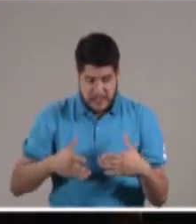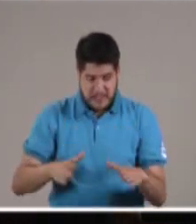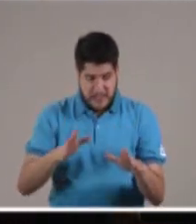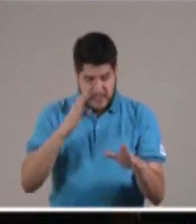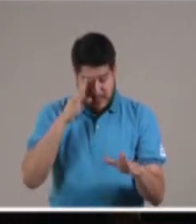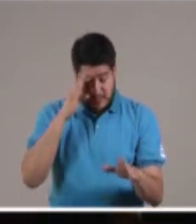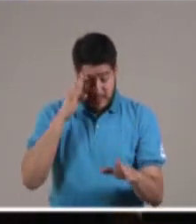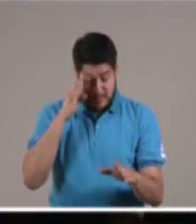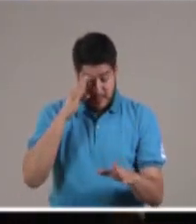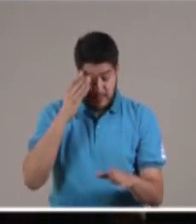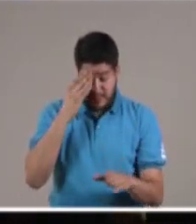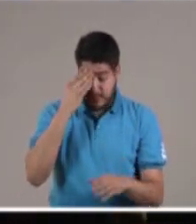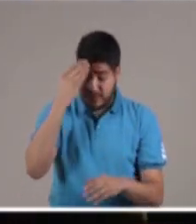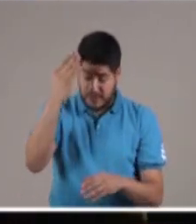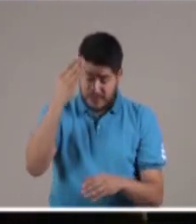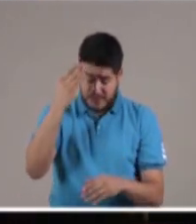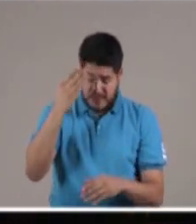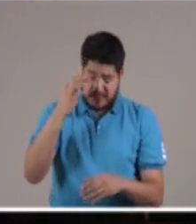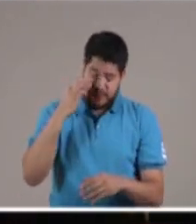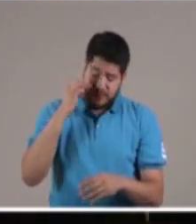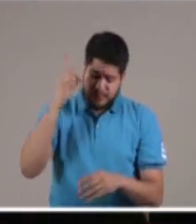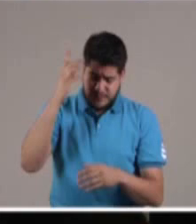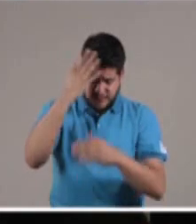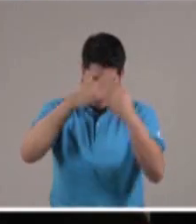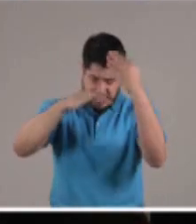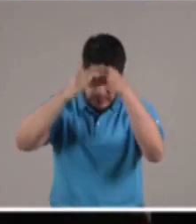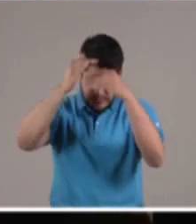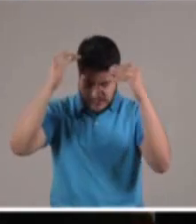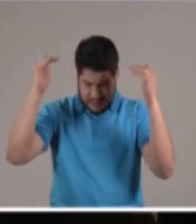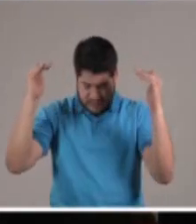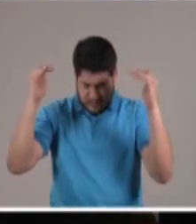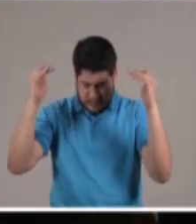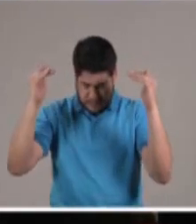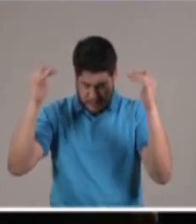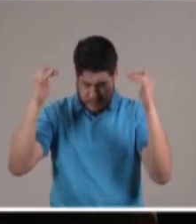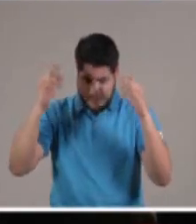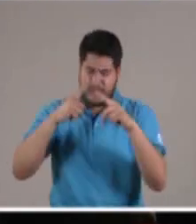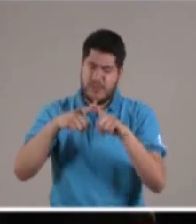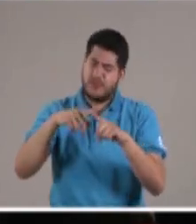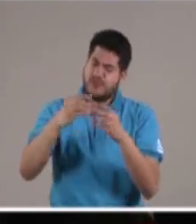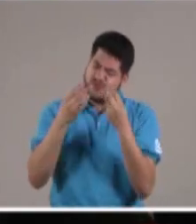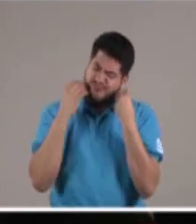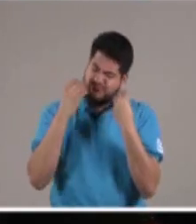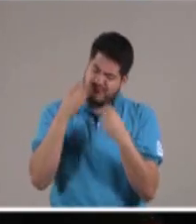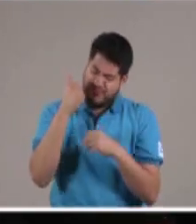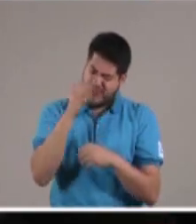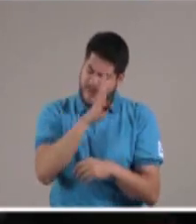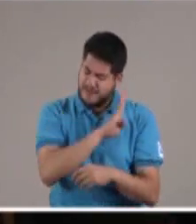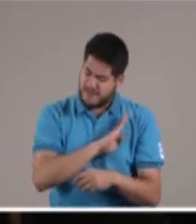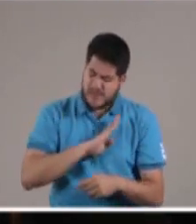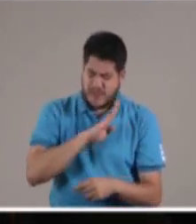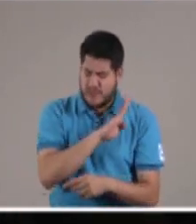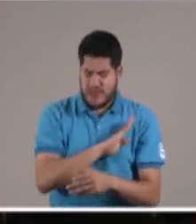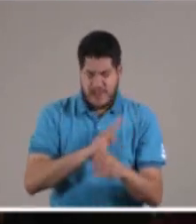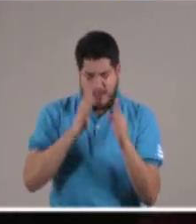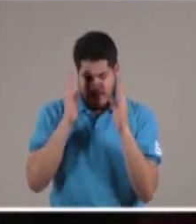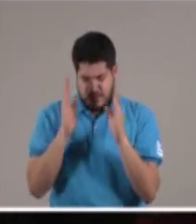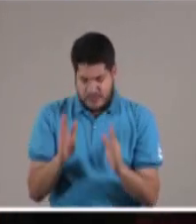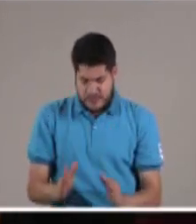Gracias Bendito padre celestial por ser tan bueno por ser tan bondadoso